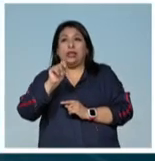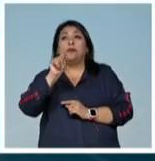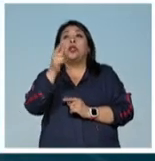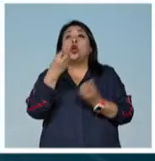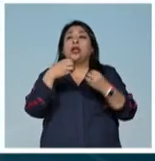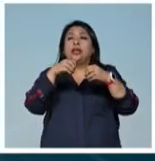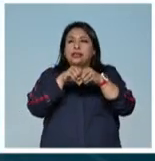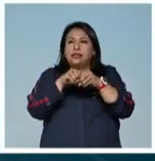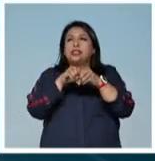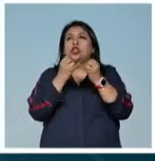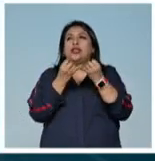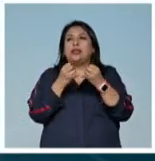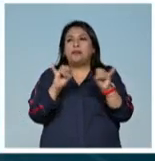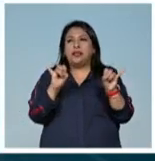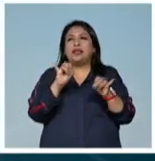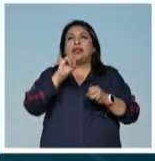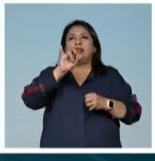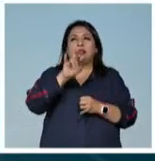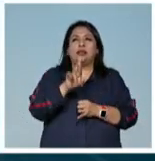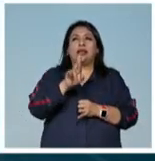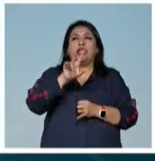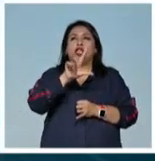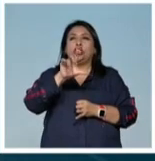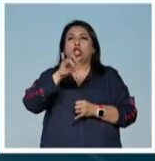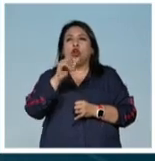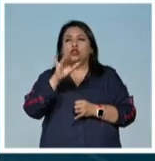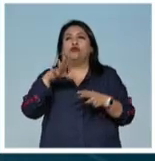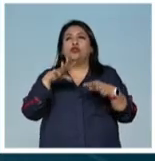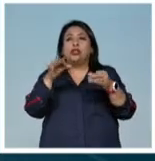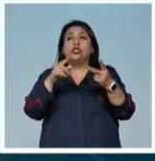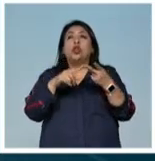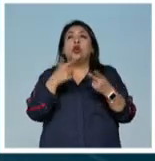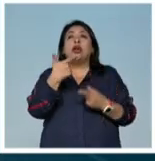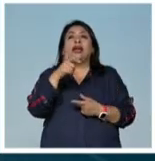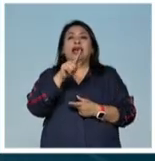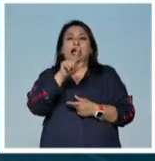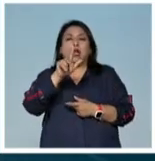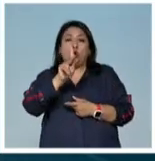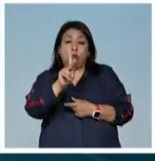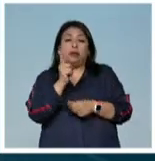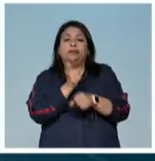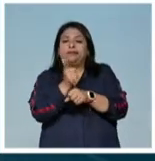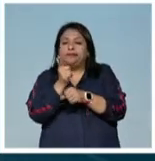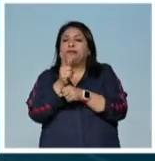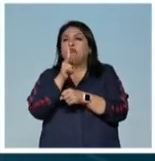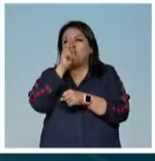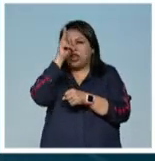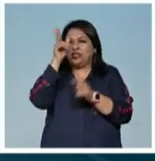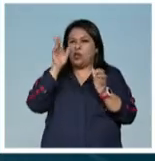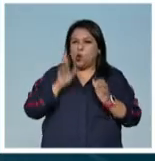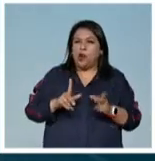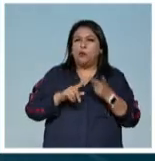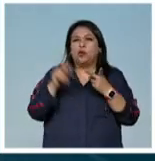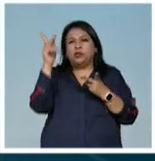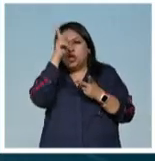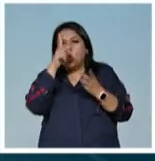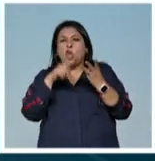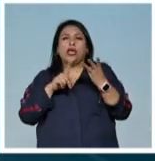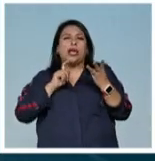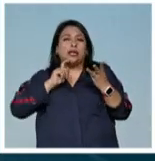Benéfica Mundial Independiente, Lloyd's Register Foundation, y la empresa Gallup. se identificaron violencia física, psicológica y